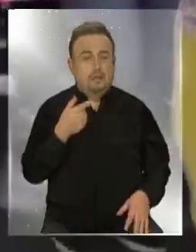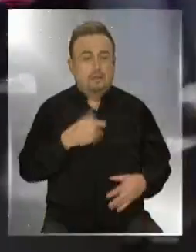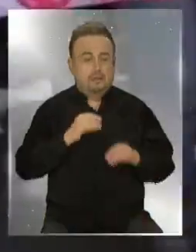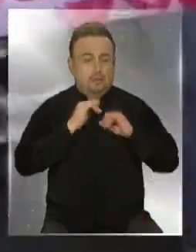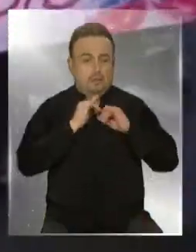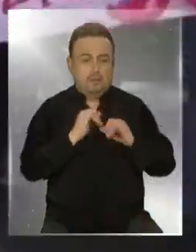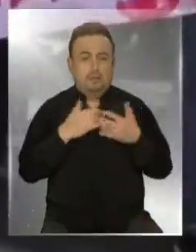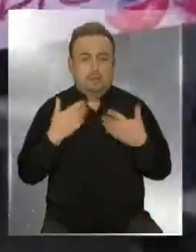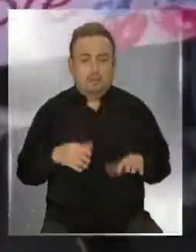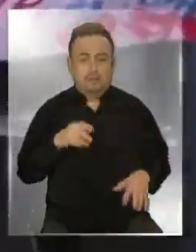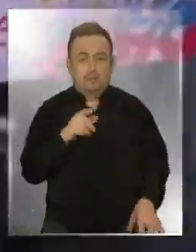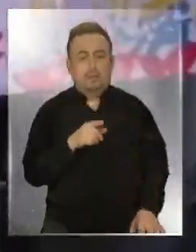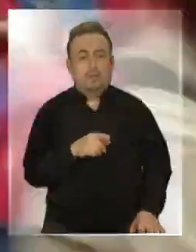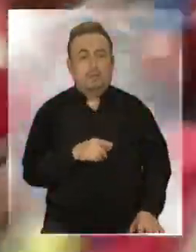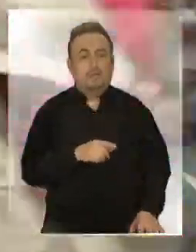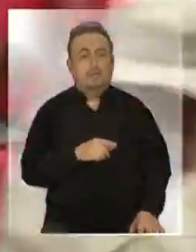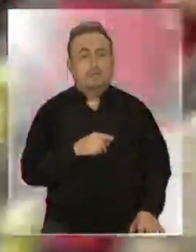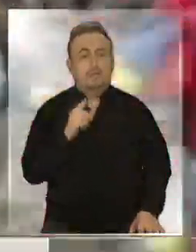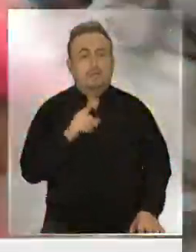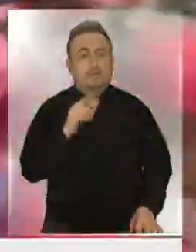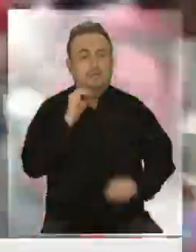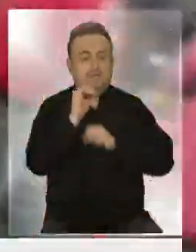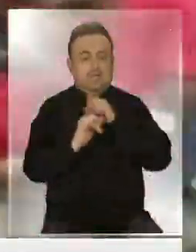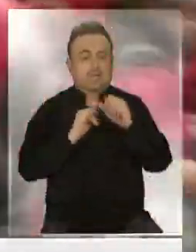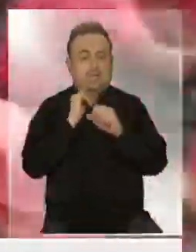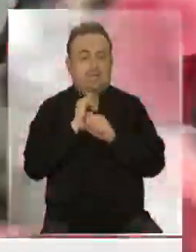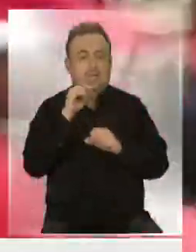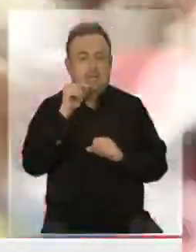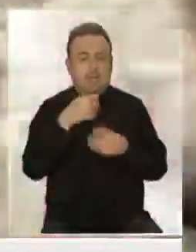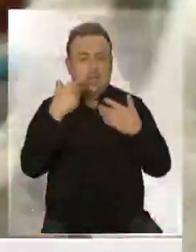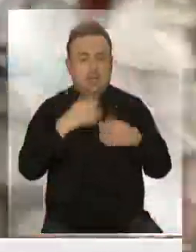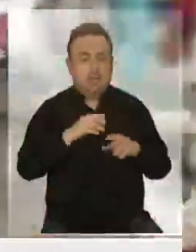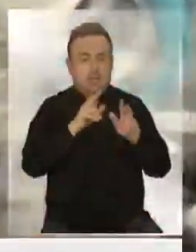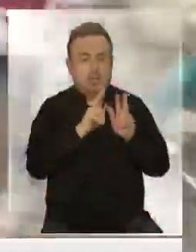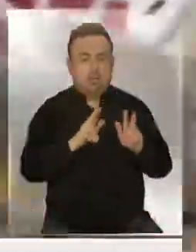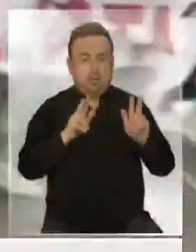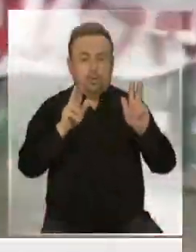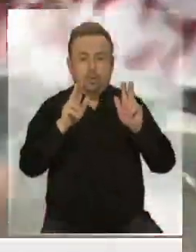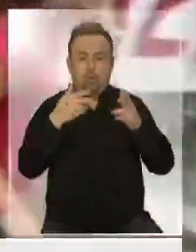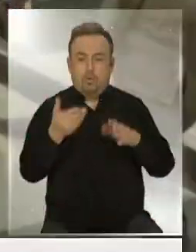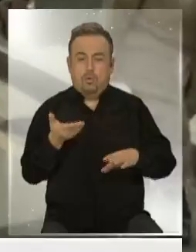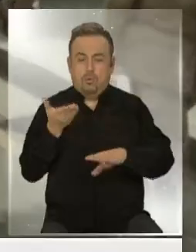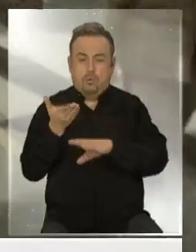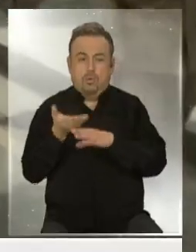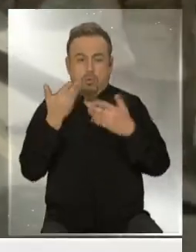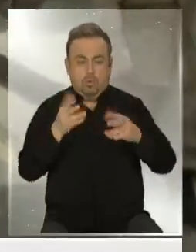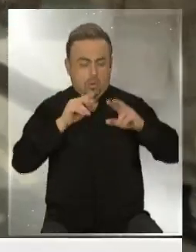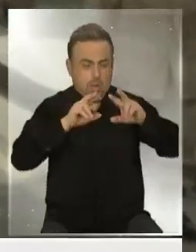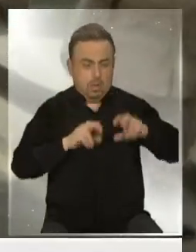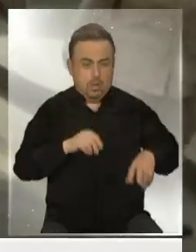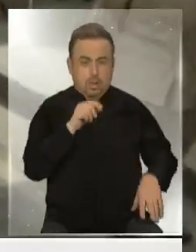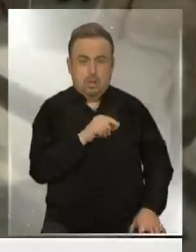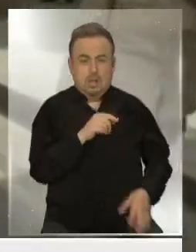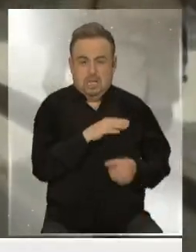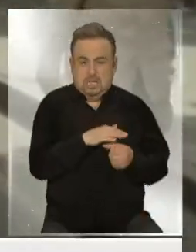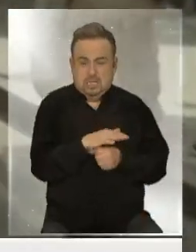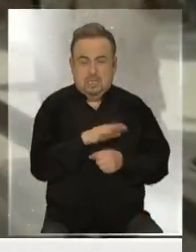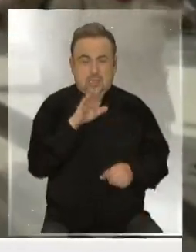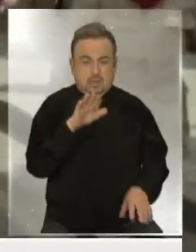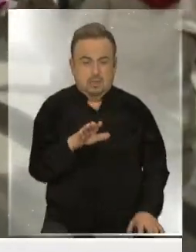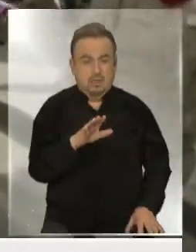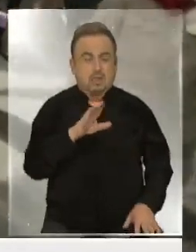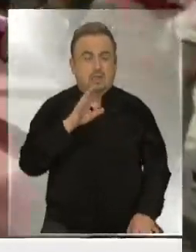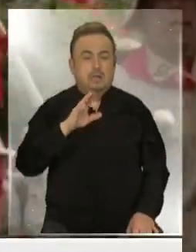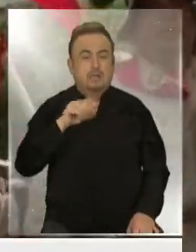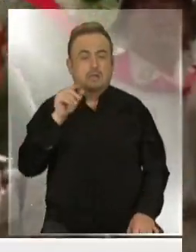que ha entregado una misión internacional que recibió de la ONU el encargo de investigar la situación de ese